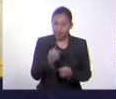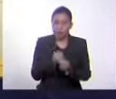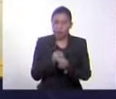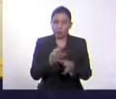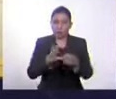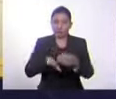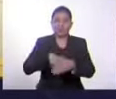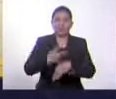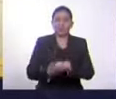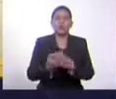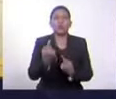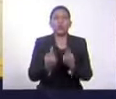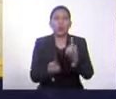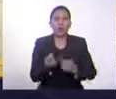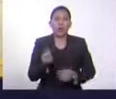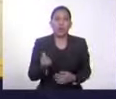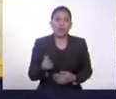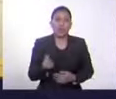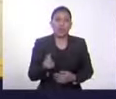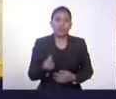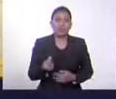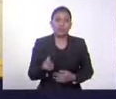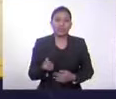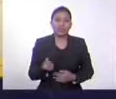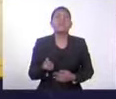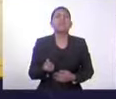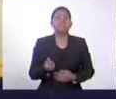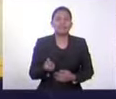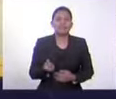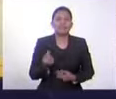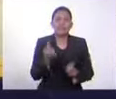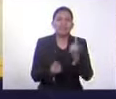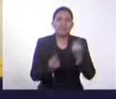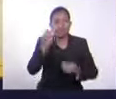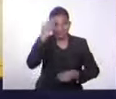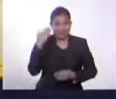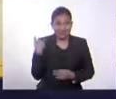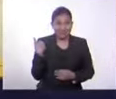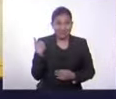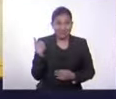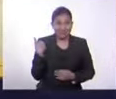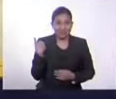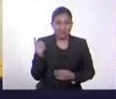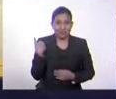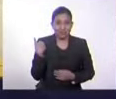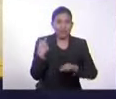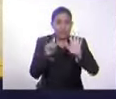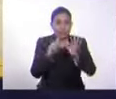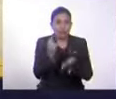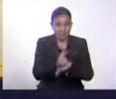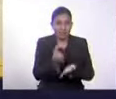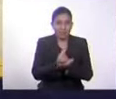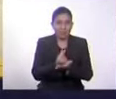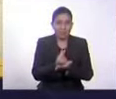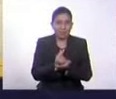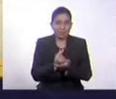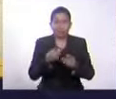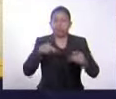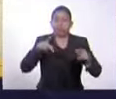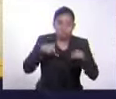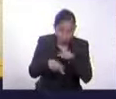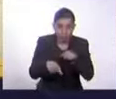una consecuencia económica. ¿Qué pasó? Carmen, ¿verdad?, estaba haciendo su sexto grado.